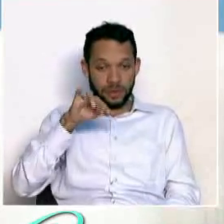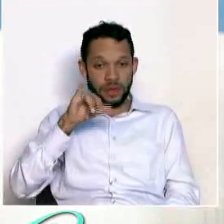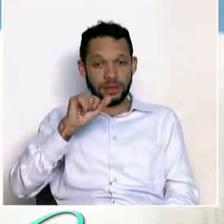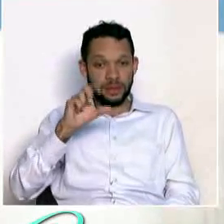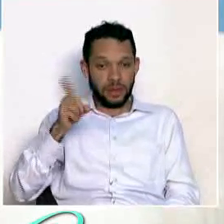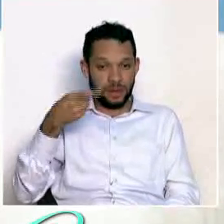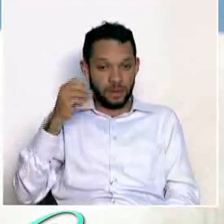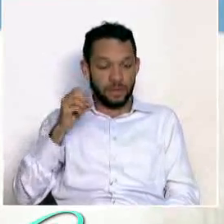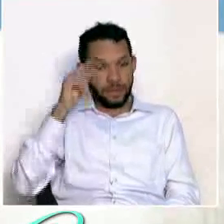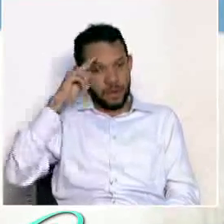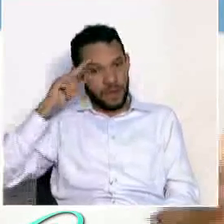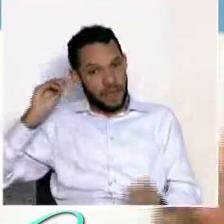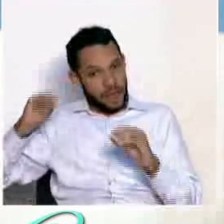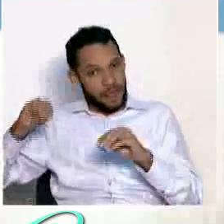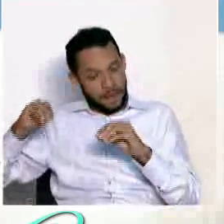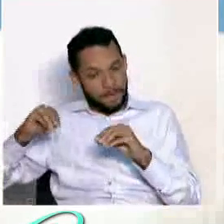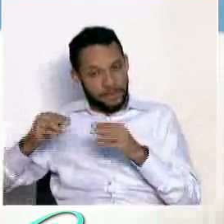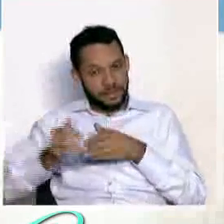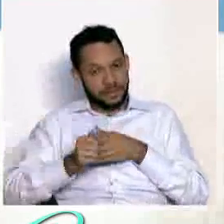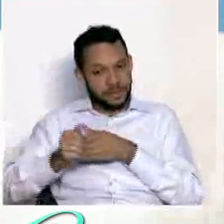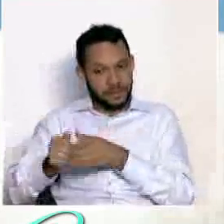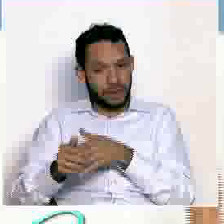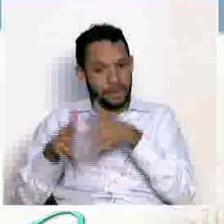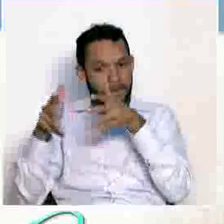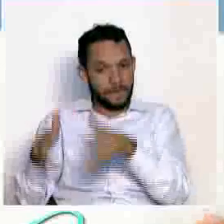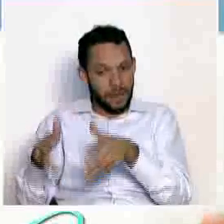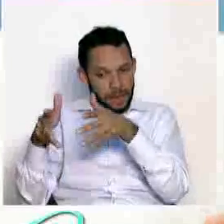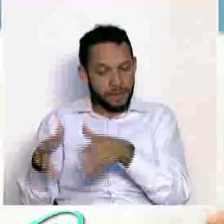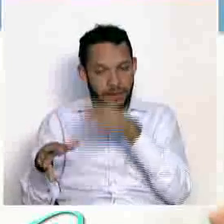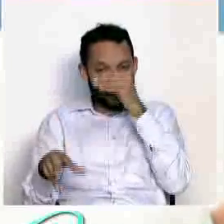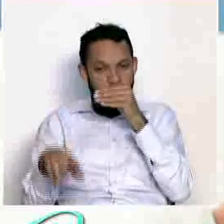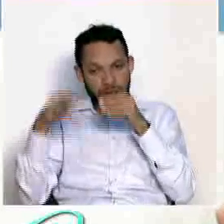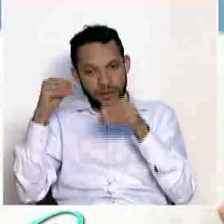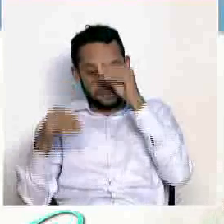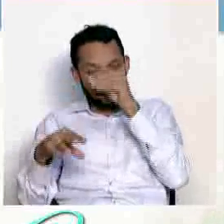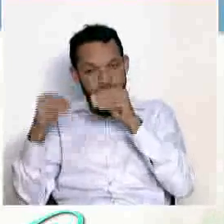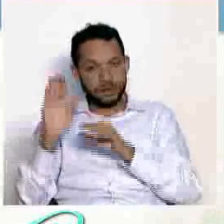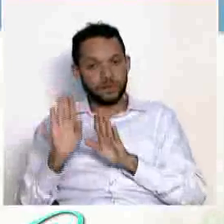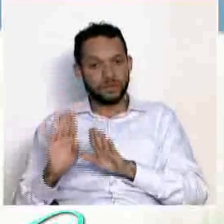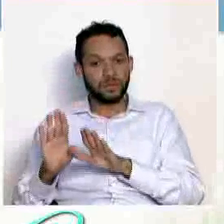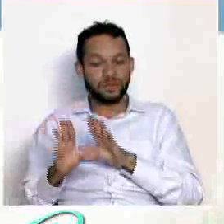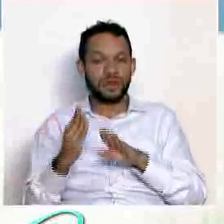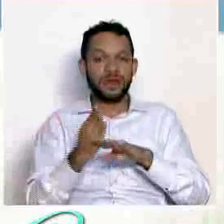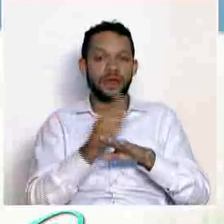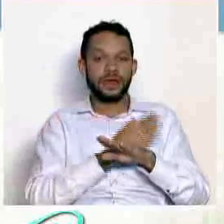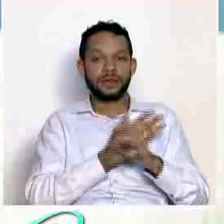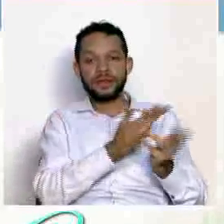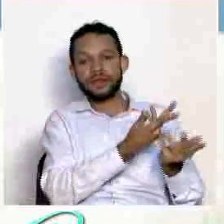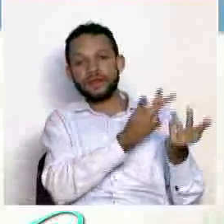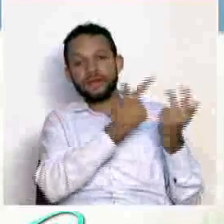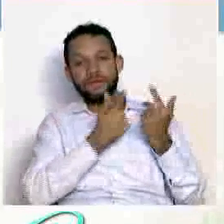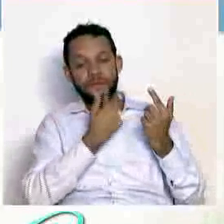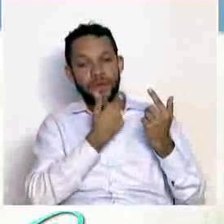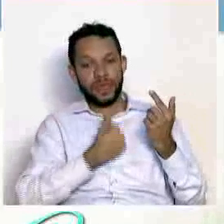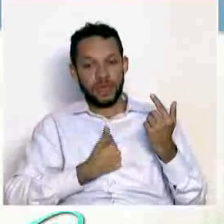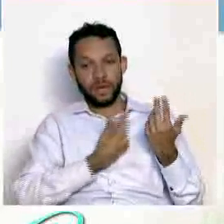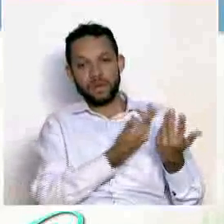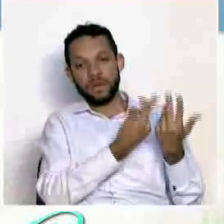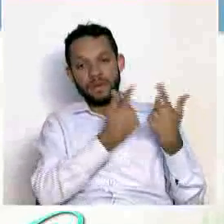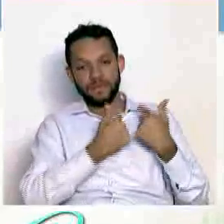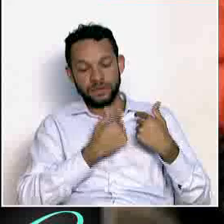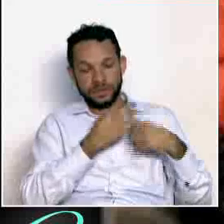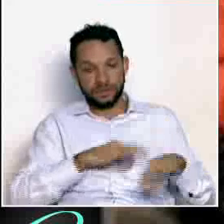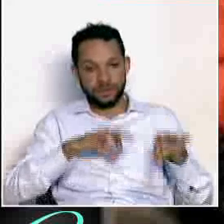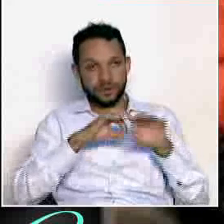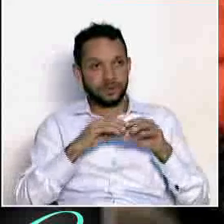Eduardo, que están en un proceso de aprendizaje, y él me contó que en una de las terapias le iban a hacer